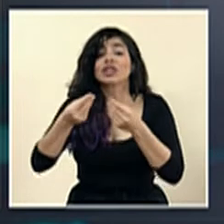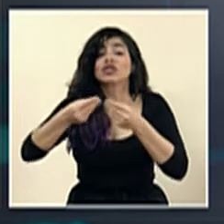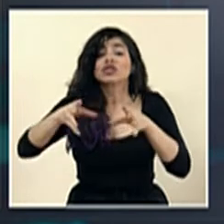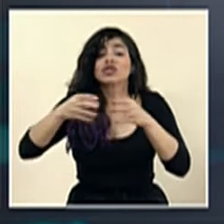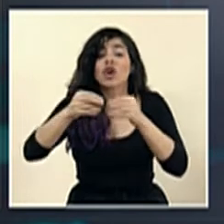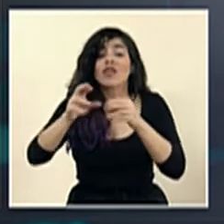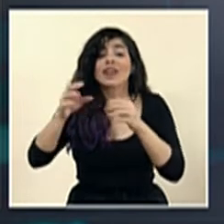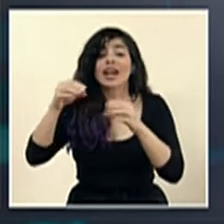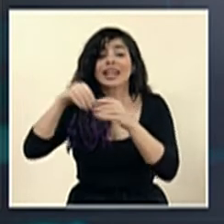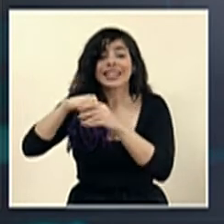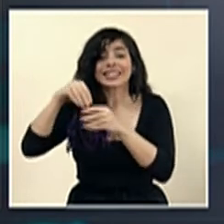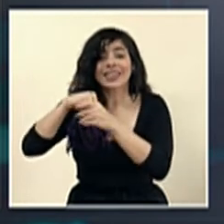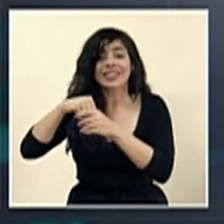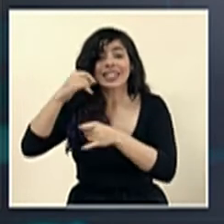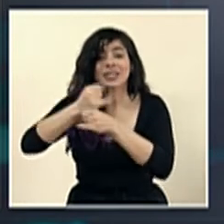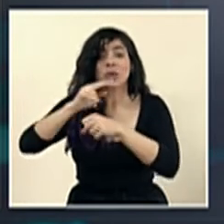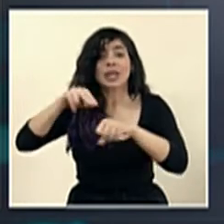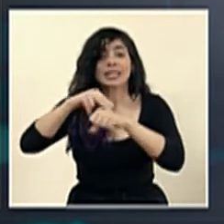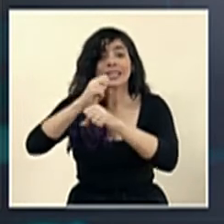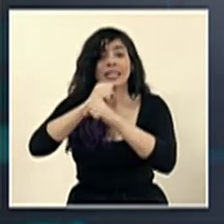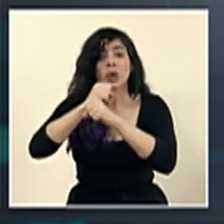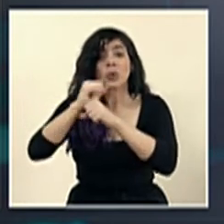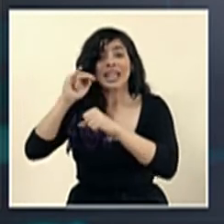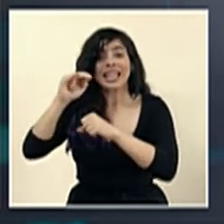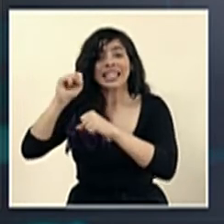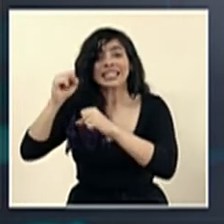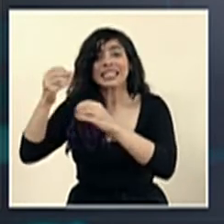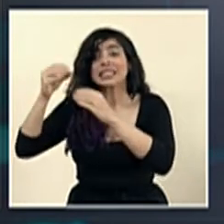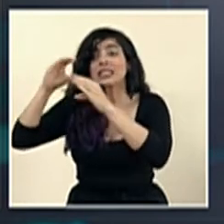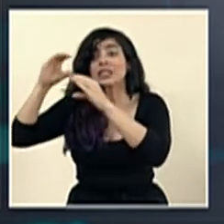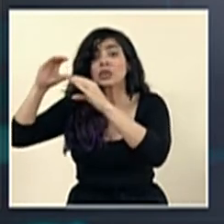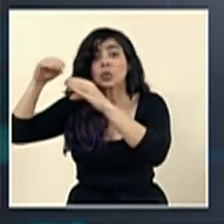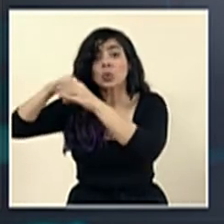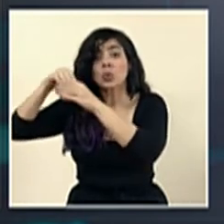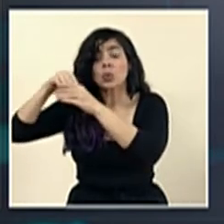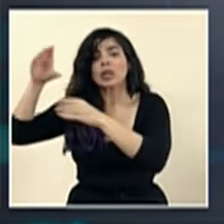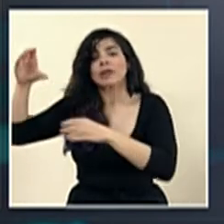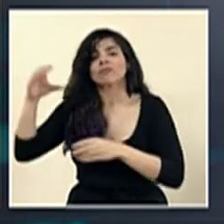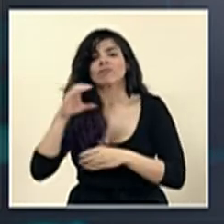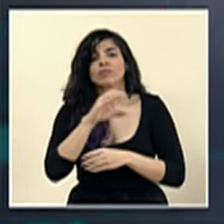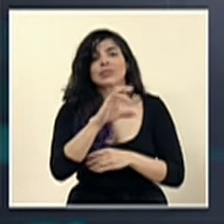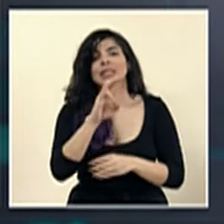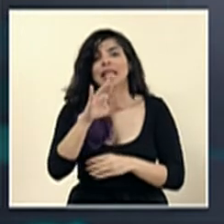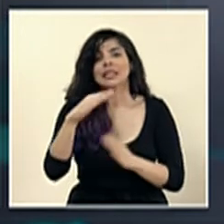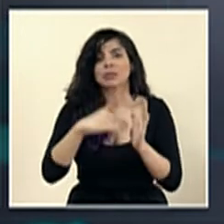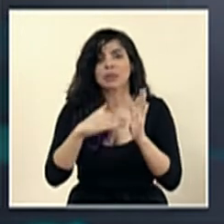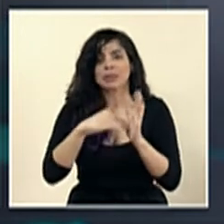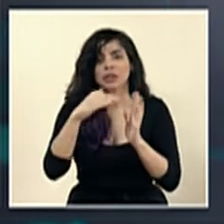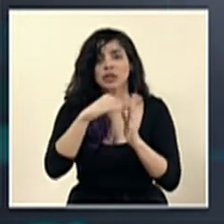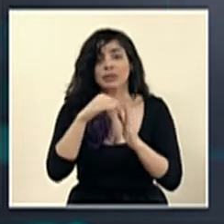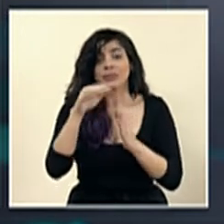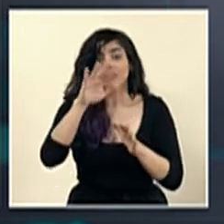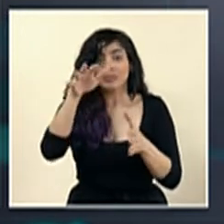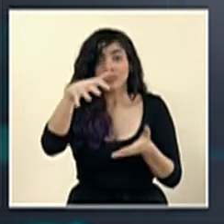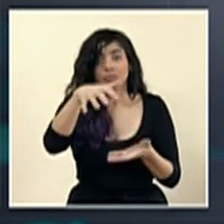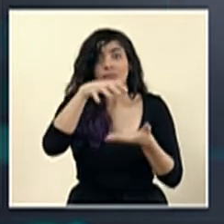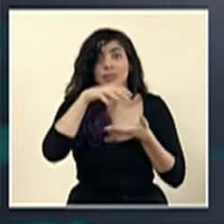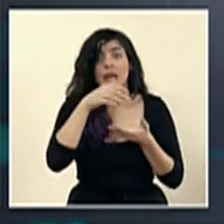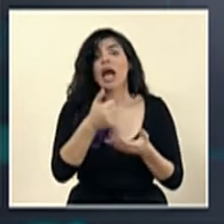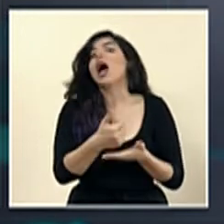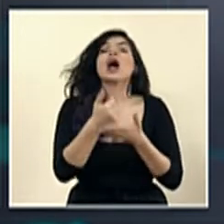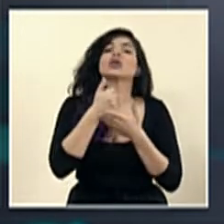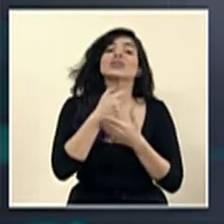tiene el Instituto Nacional de Seguros se contribuyan 75,000 millones. Eso nos reduce el